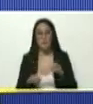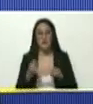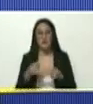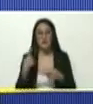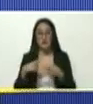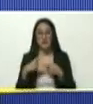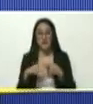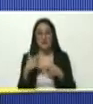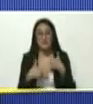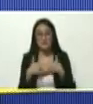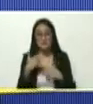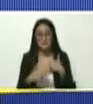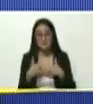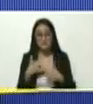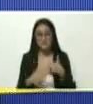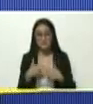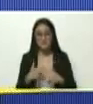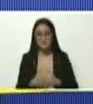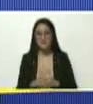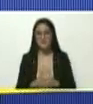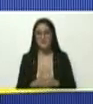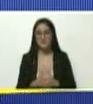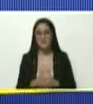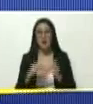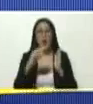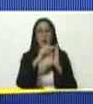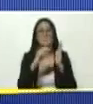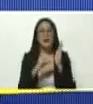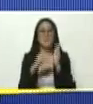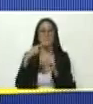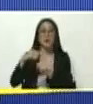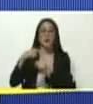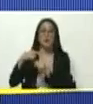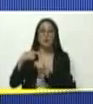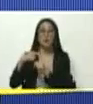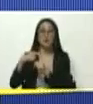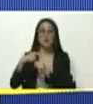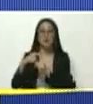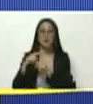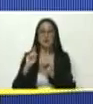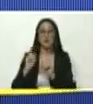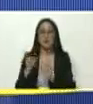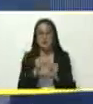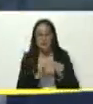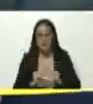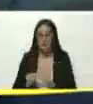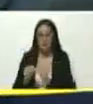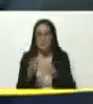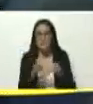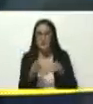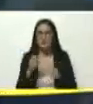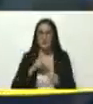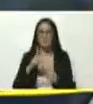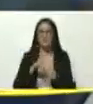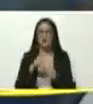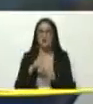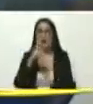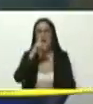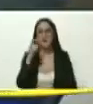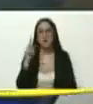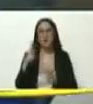distintas coyunturas. A la OPEP Plus le tocó recuperar el mercado y los precios petroleros entre los